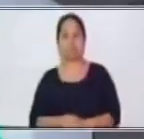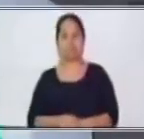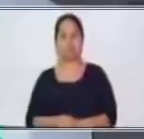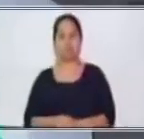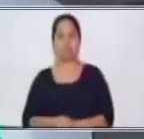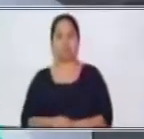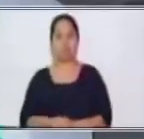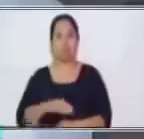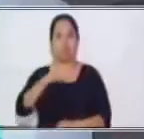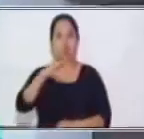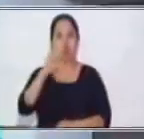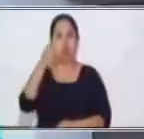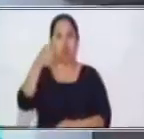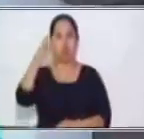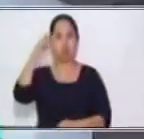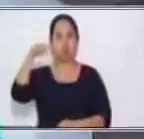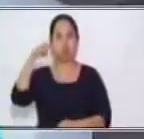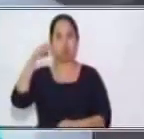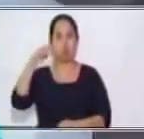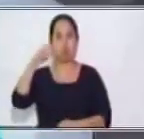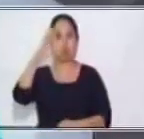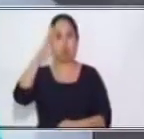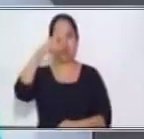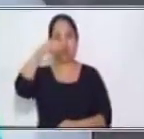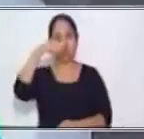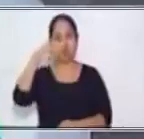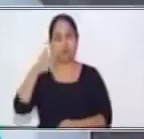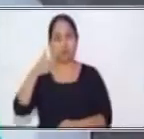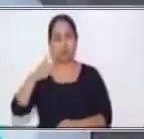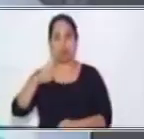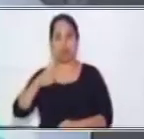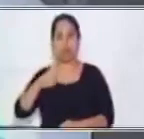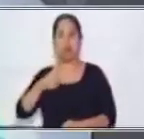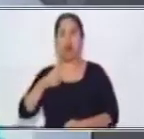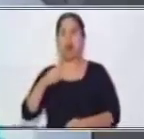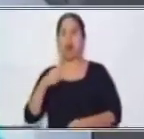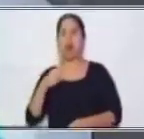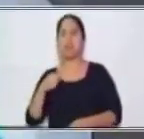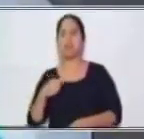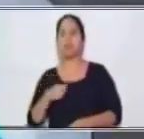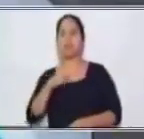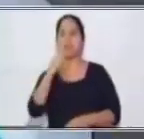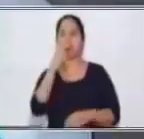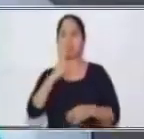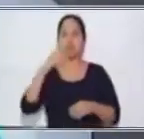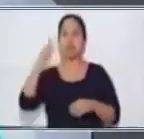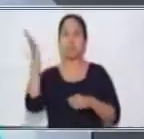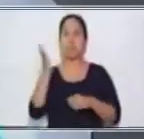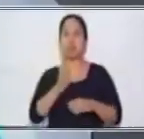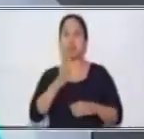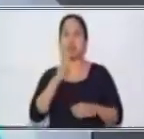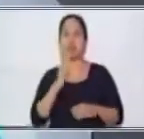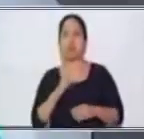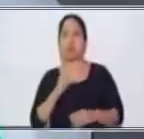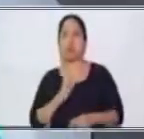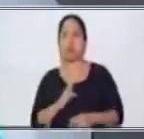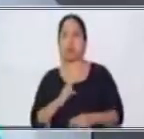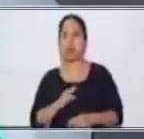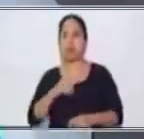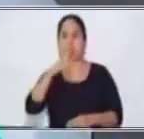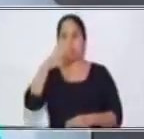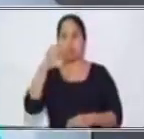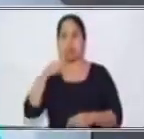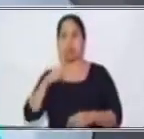Coseno de beta va a ser igual a y partido r. Y la tangente de beta va a ser igual a